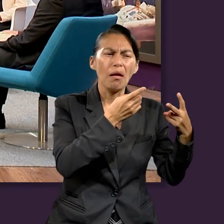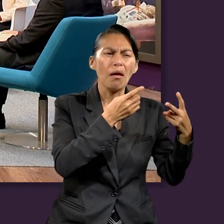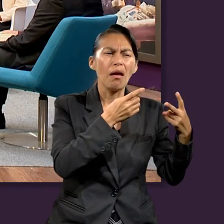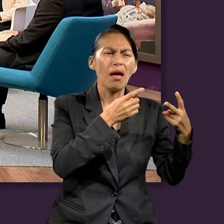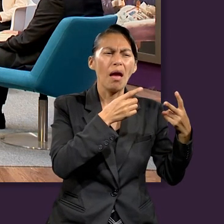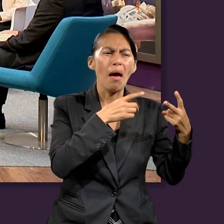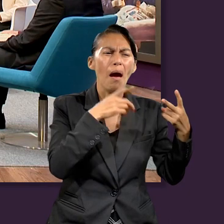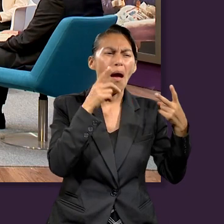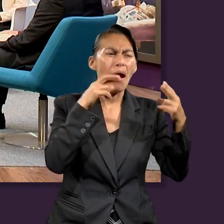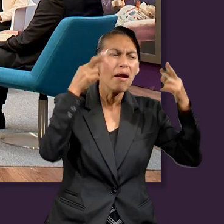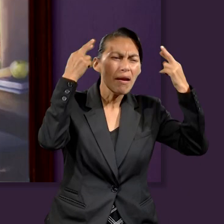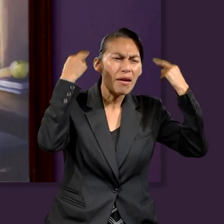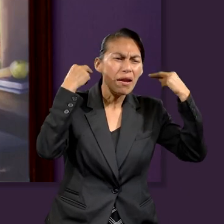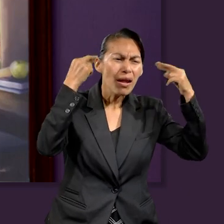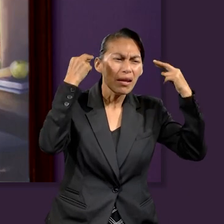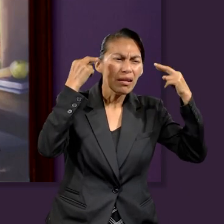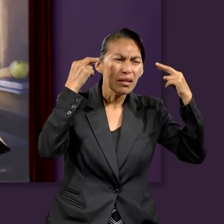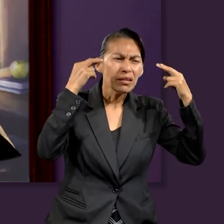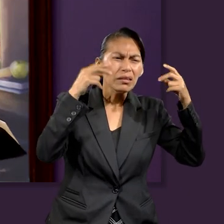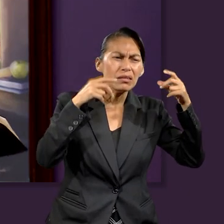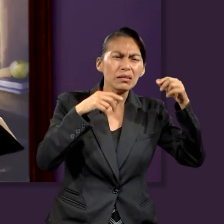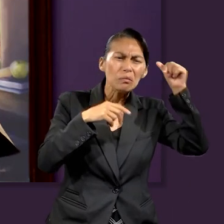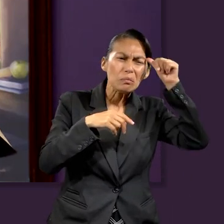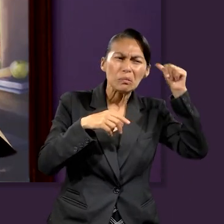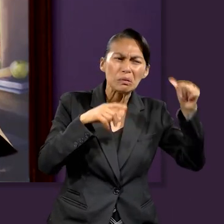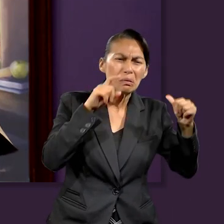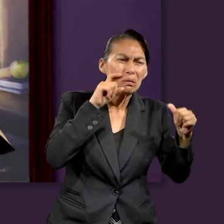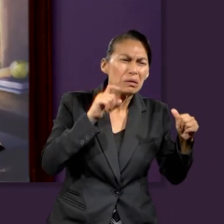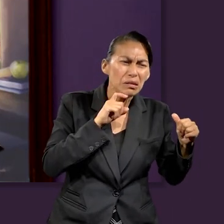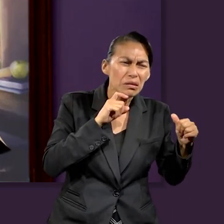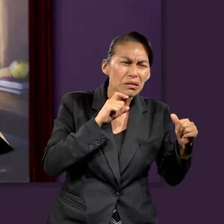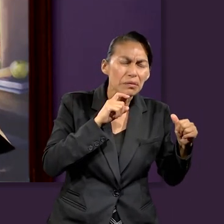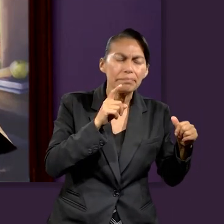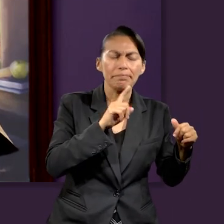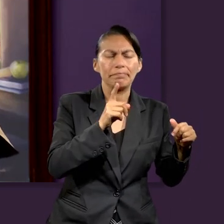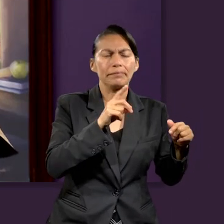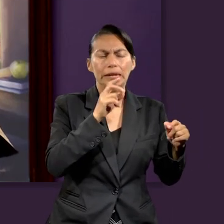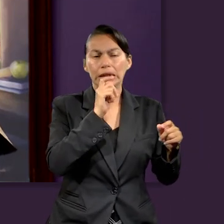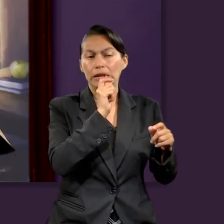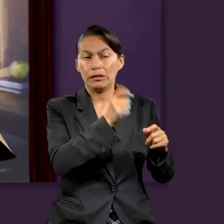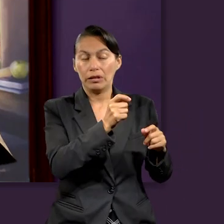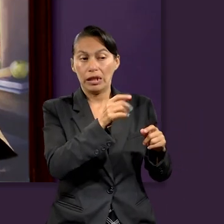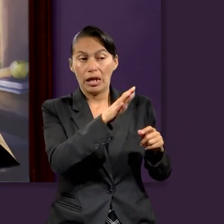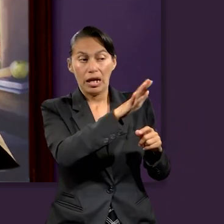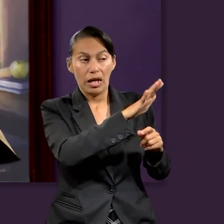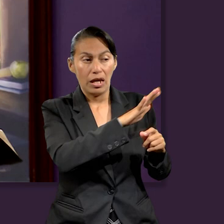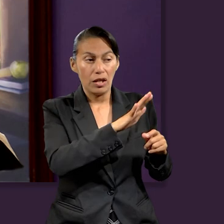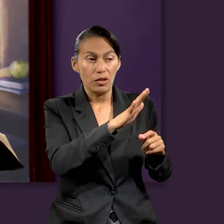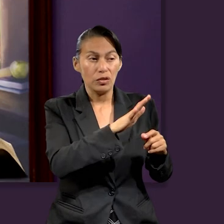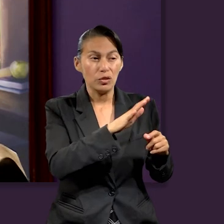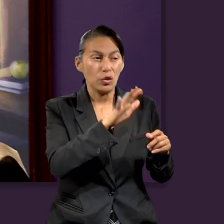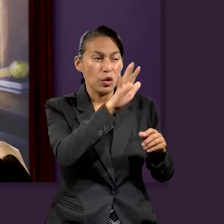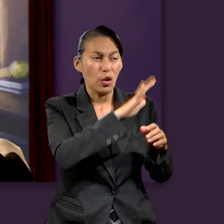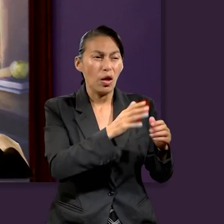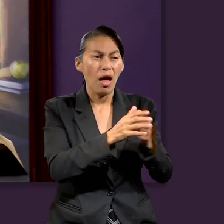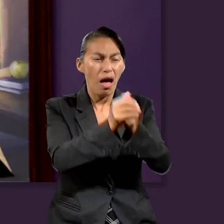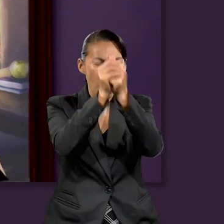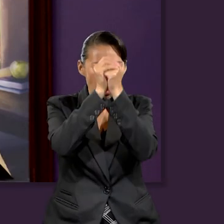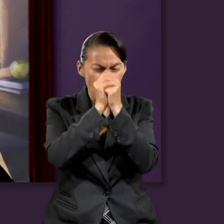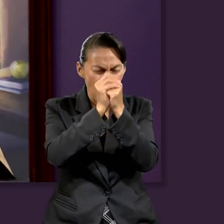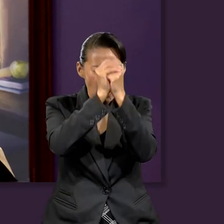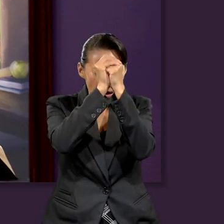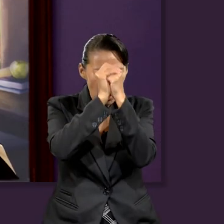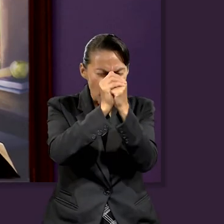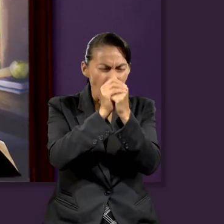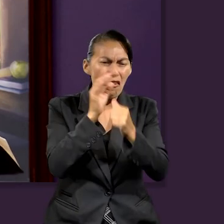la ramera. ¿Qué quiere decir esto? Hace referencia a una unión político-religiosa en la que este sistema de adoración falso se